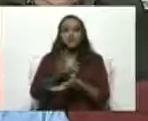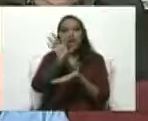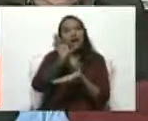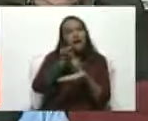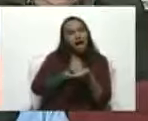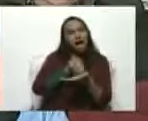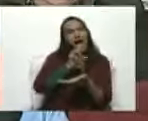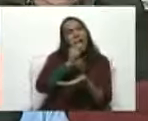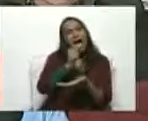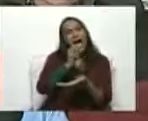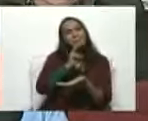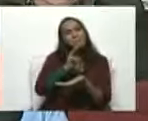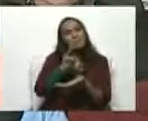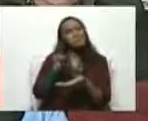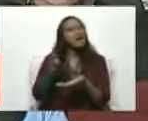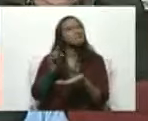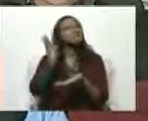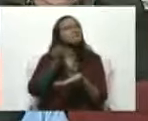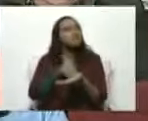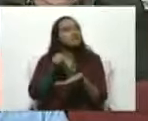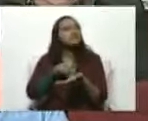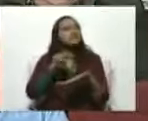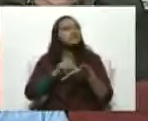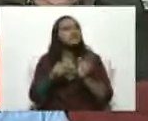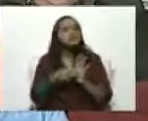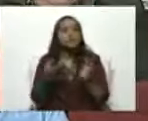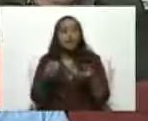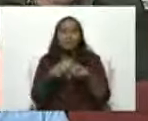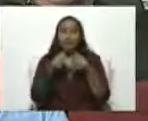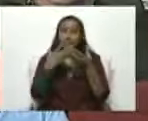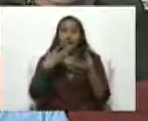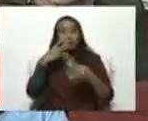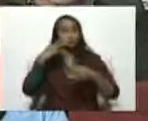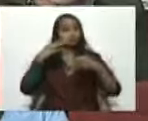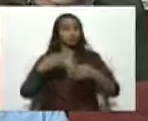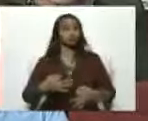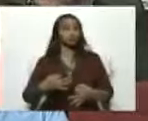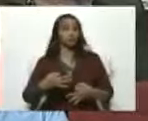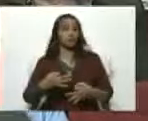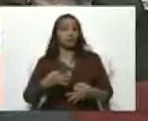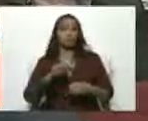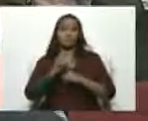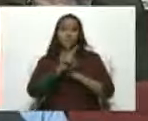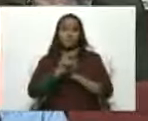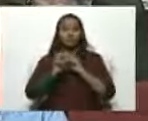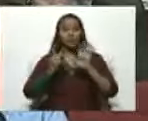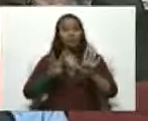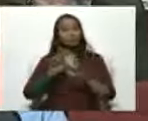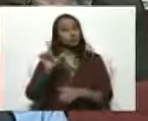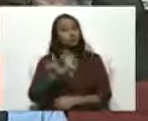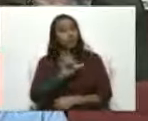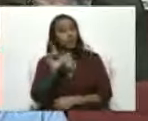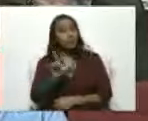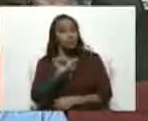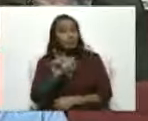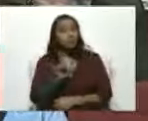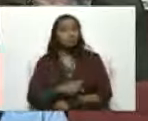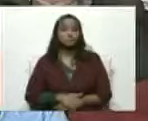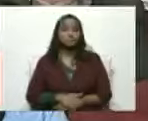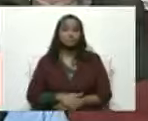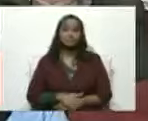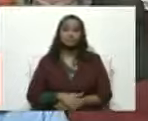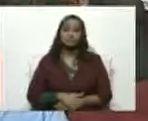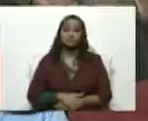garantizar el próximo 28 de julio un diferencial sobre el más cercano contendor, usted lo